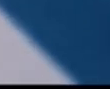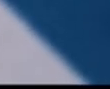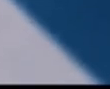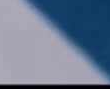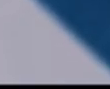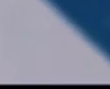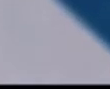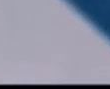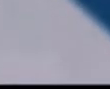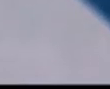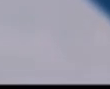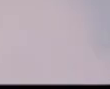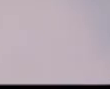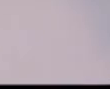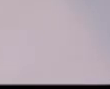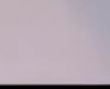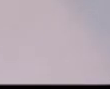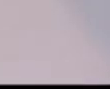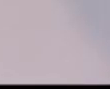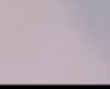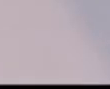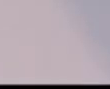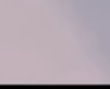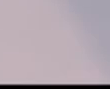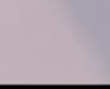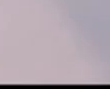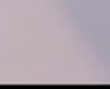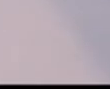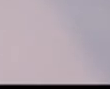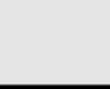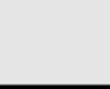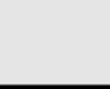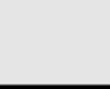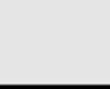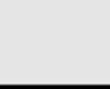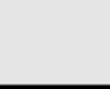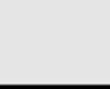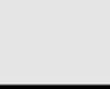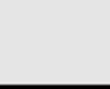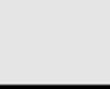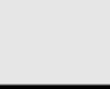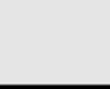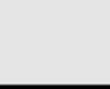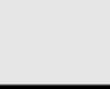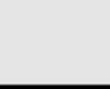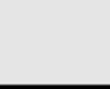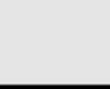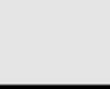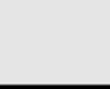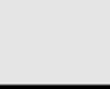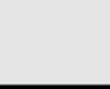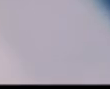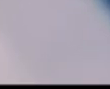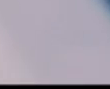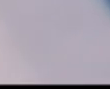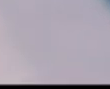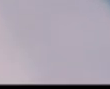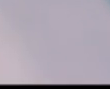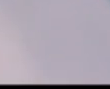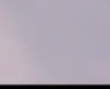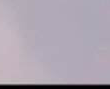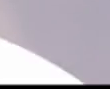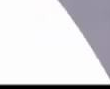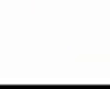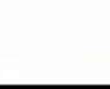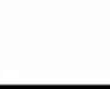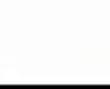Esas manchas de orgullo no se lavan. Entérate más acá. Ala, sponsor de las manchas que nos dieron la tercera. Mirá que te